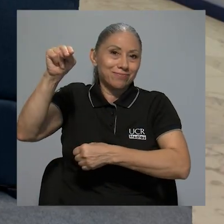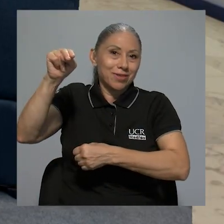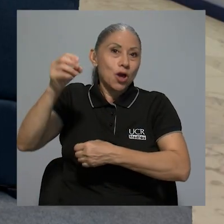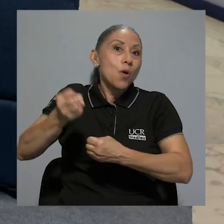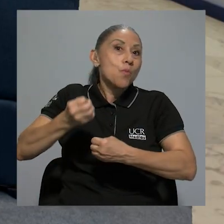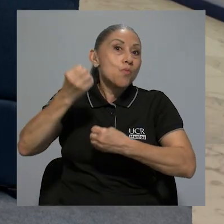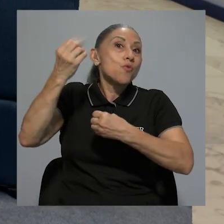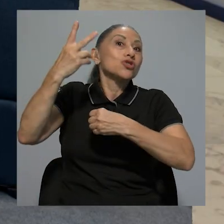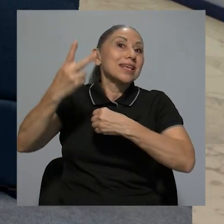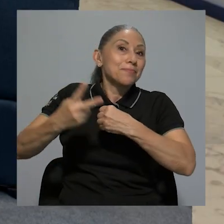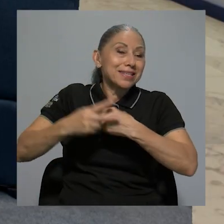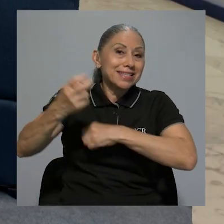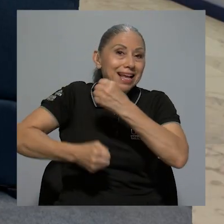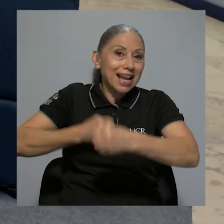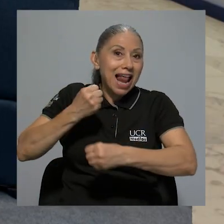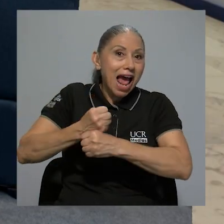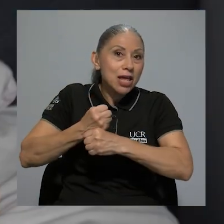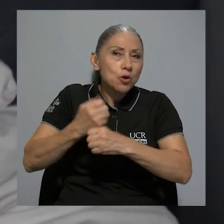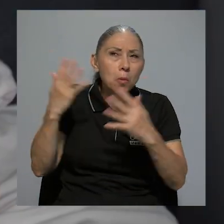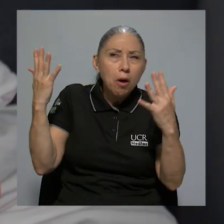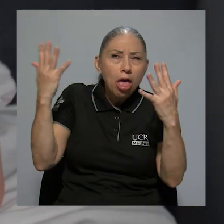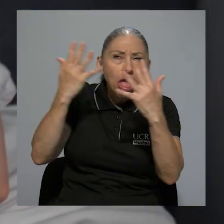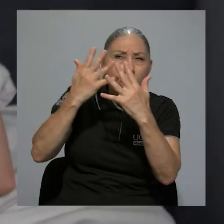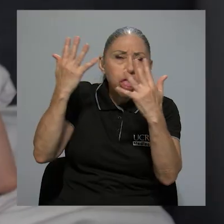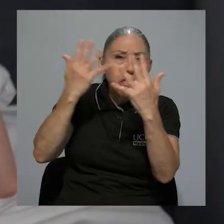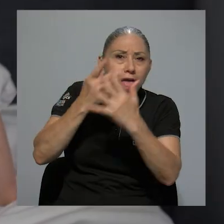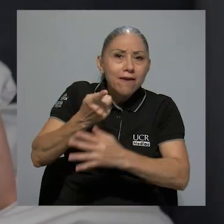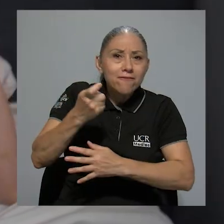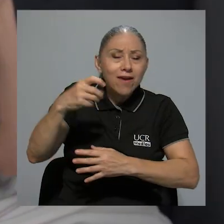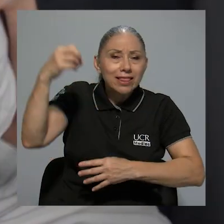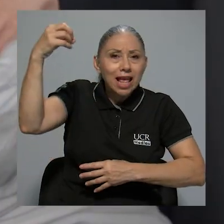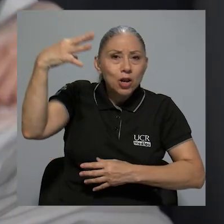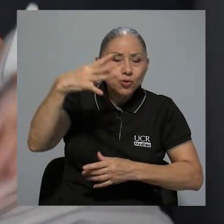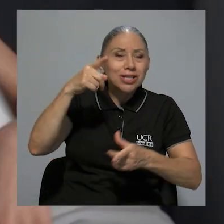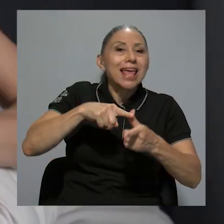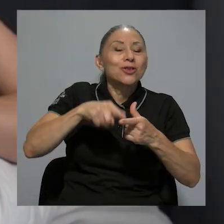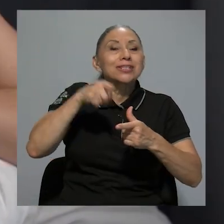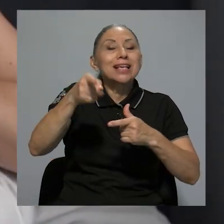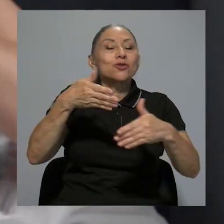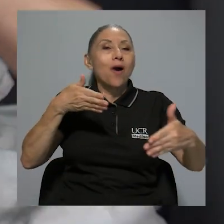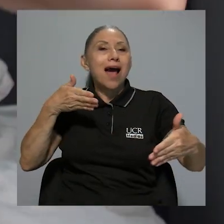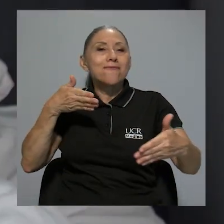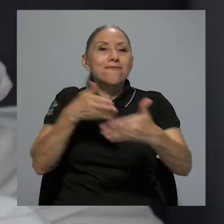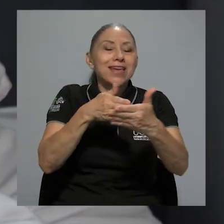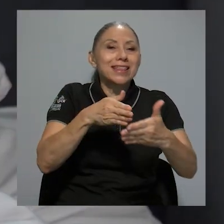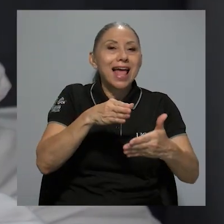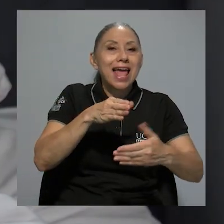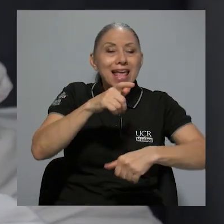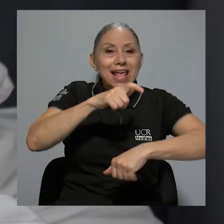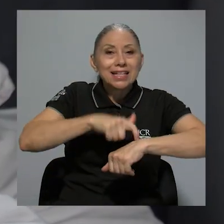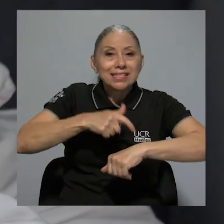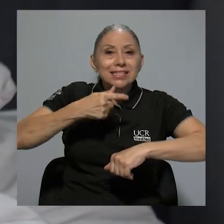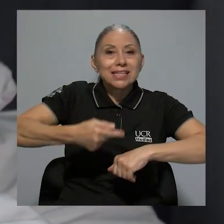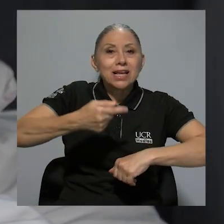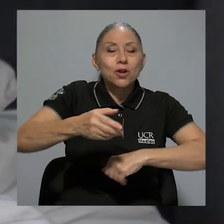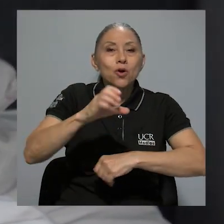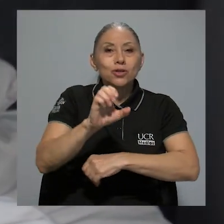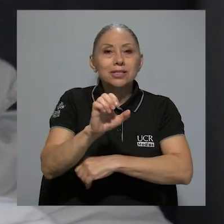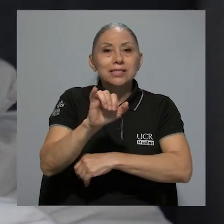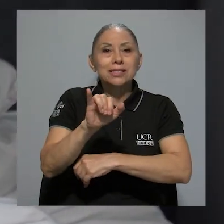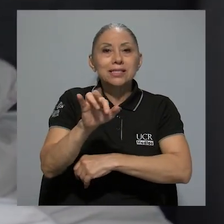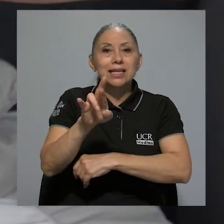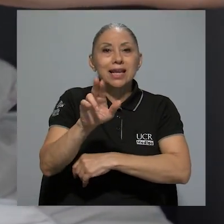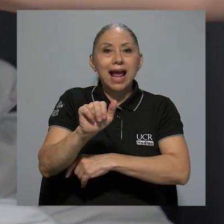de luz, ¿verdad? Y esto ya sabemos que afecta el ciclo circadiano, que afecta la manera en que, vamos a ver,